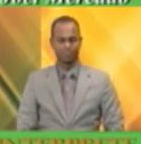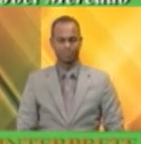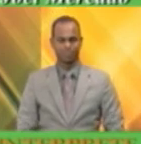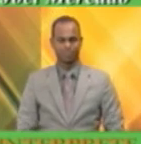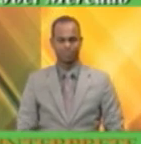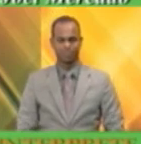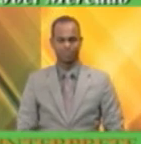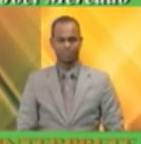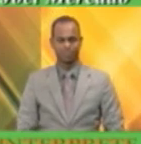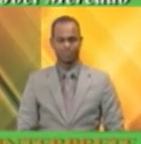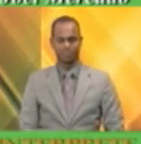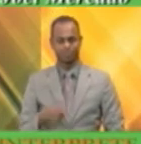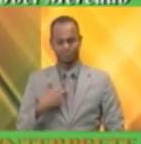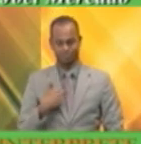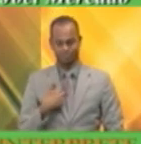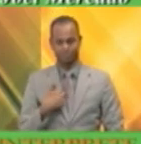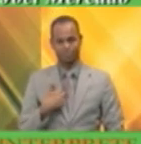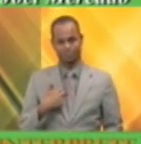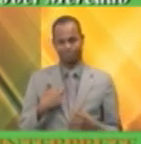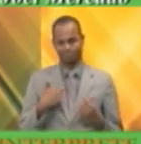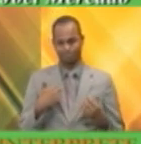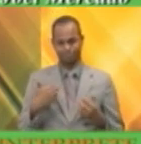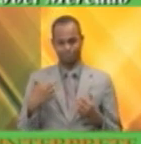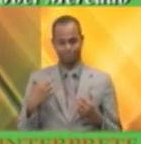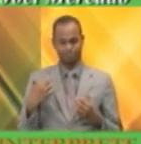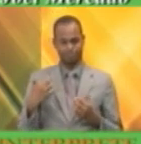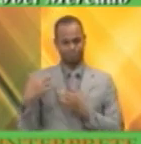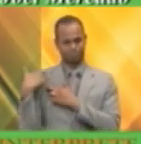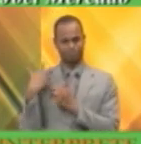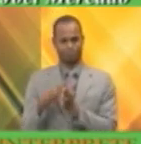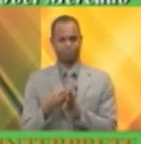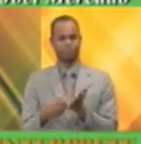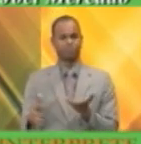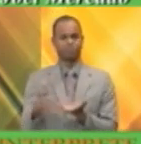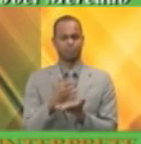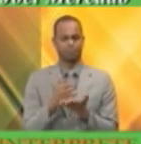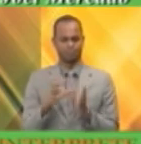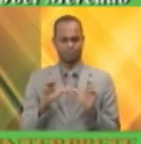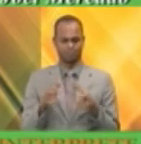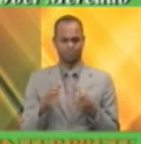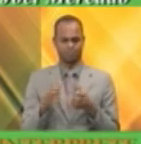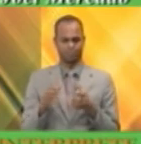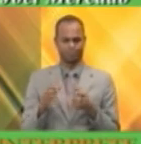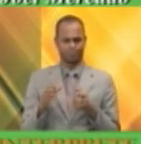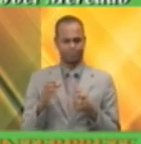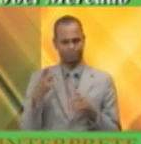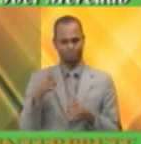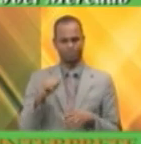Yo soy el tesorero del Comité Paralímpico Dominicano y como ustedes ven, acaba de decir Eladio,